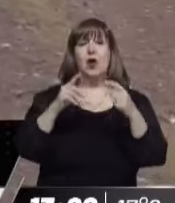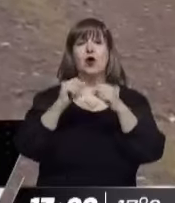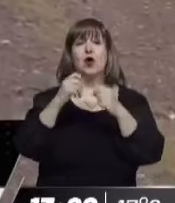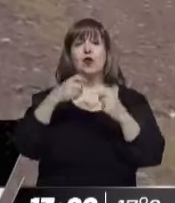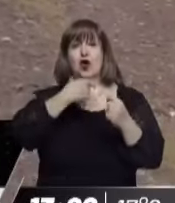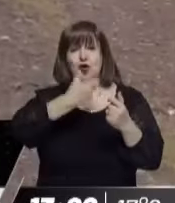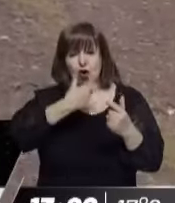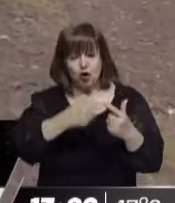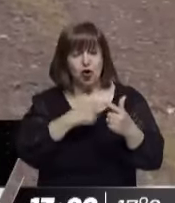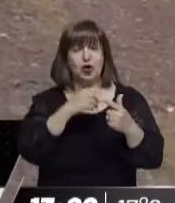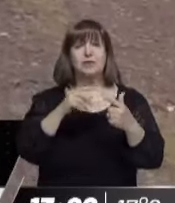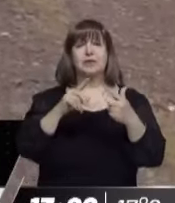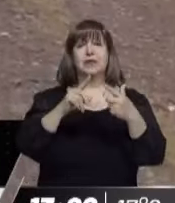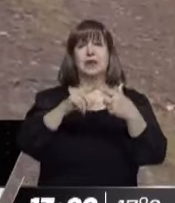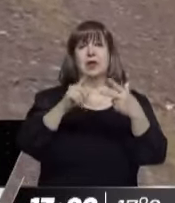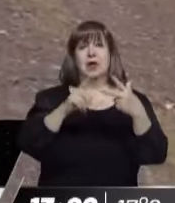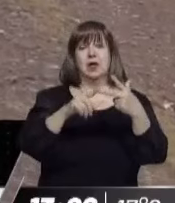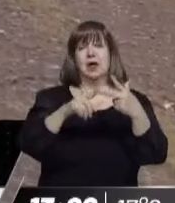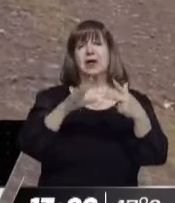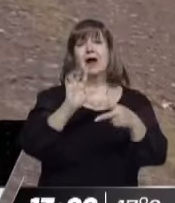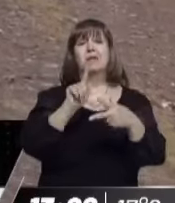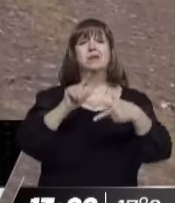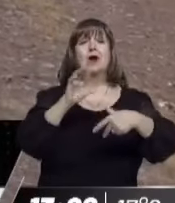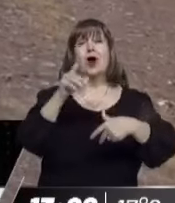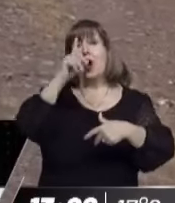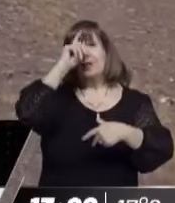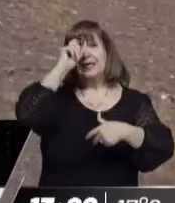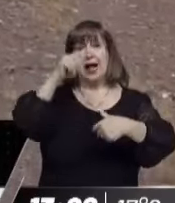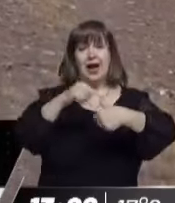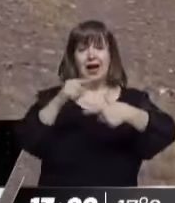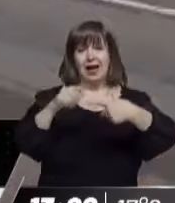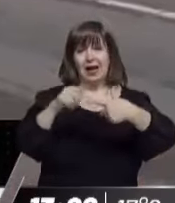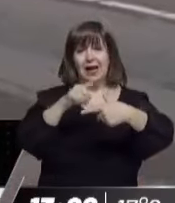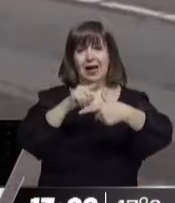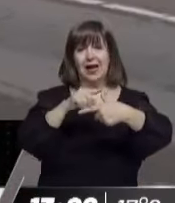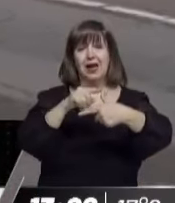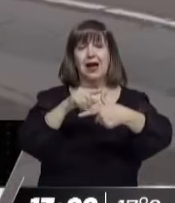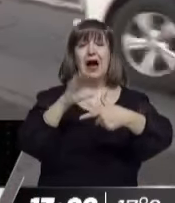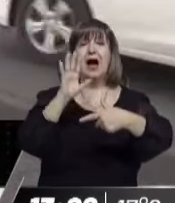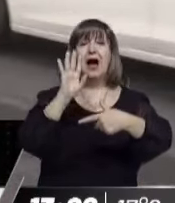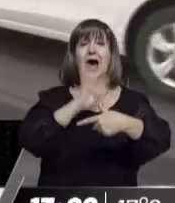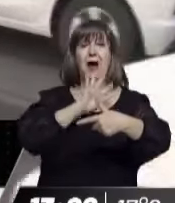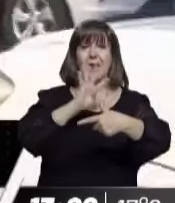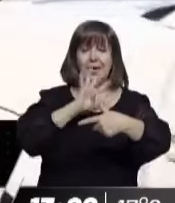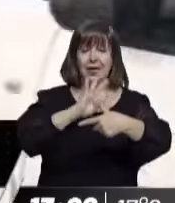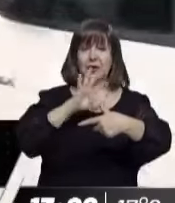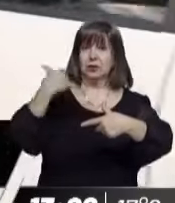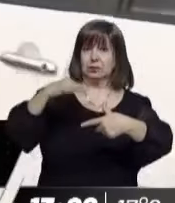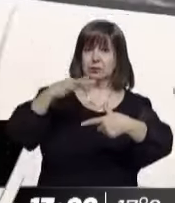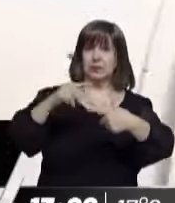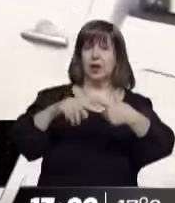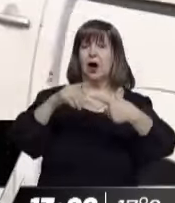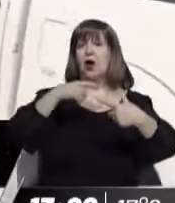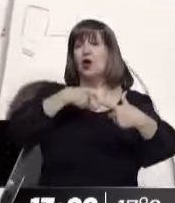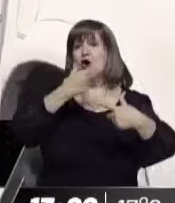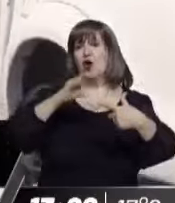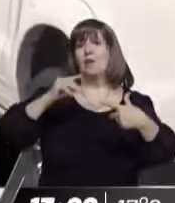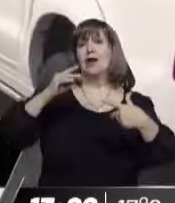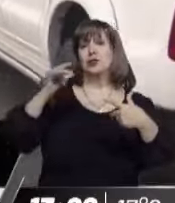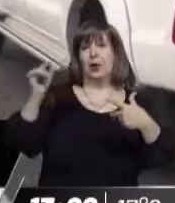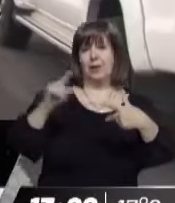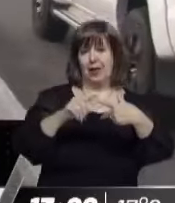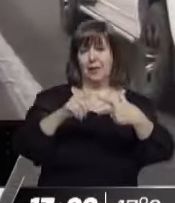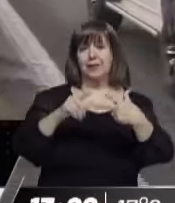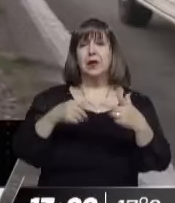leve, que ya fueron trasladados todos a los distintos nosocomios. Pidió a Tránsito que